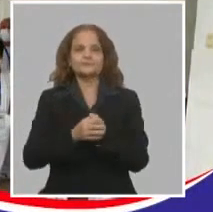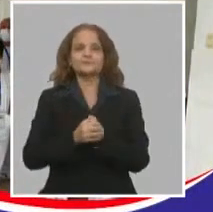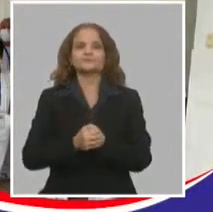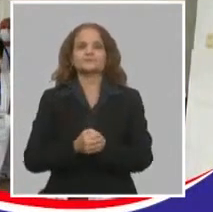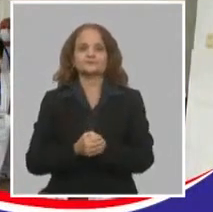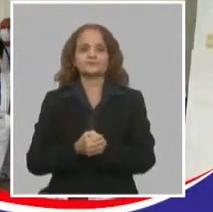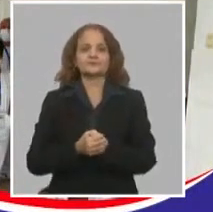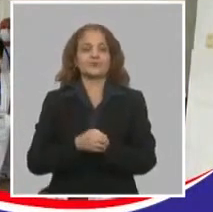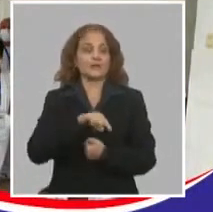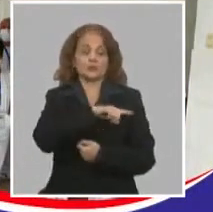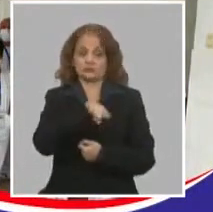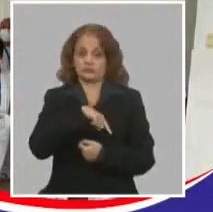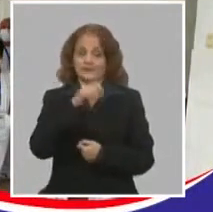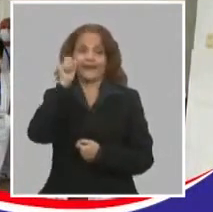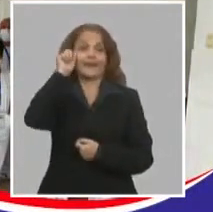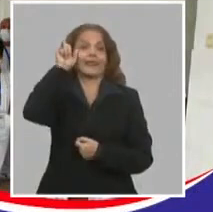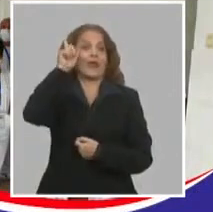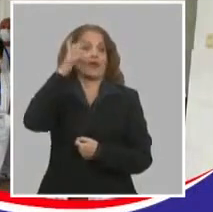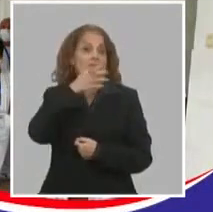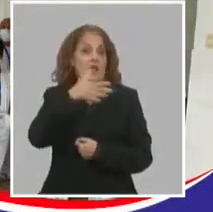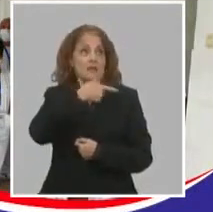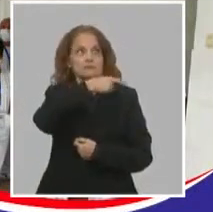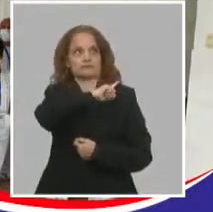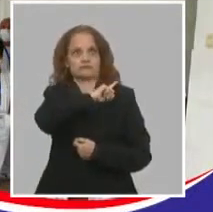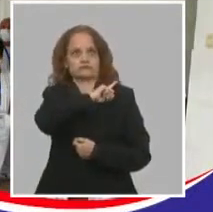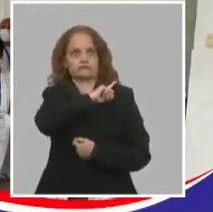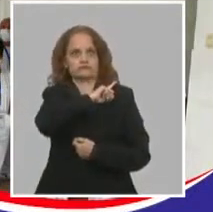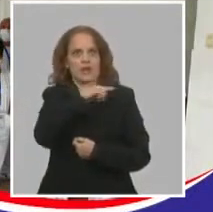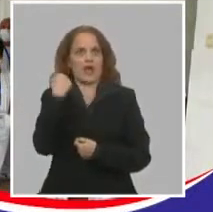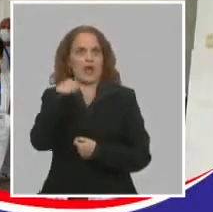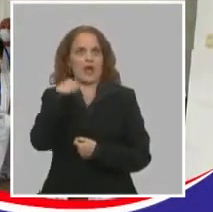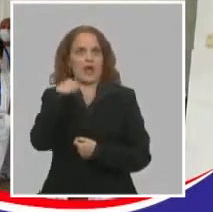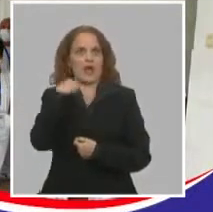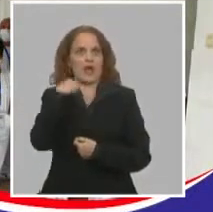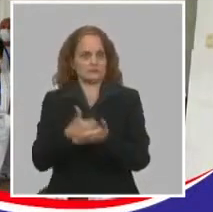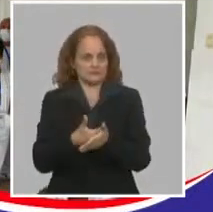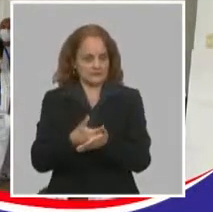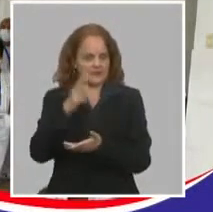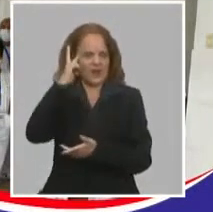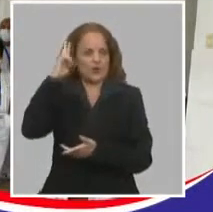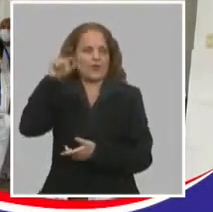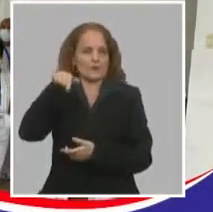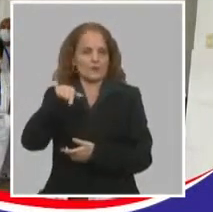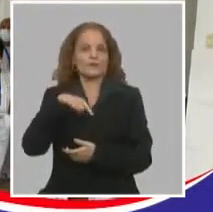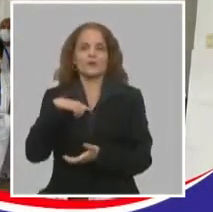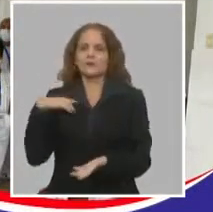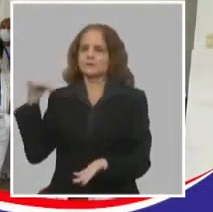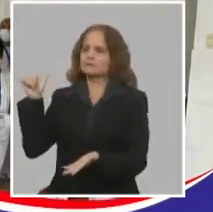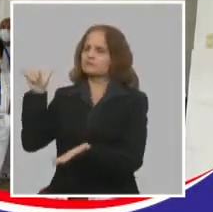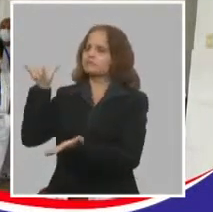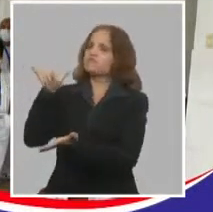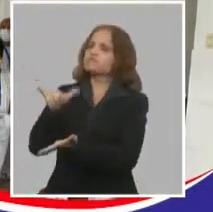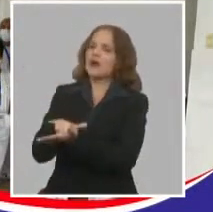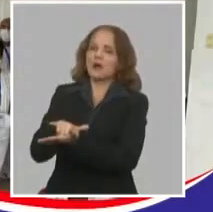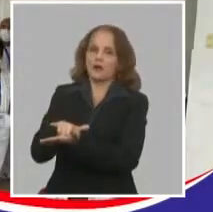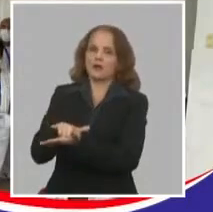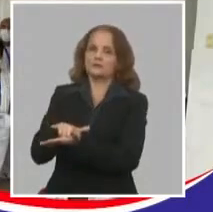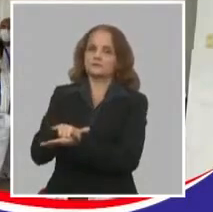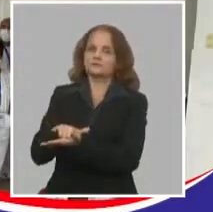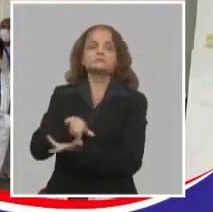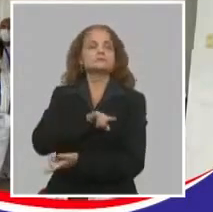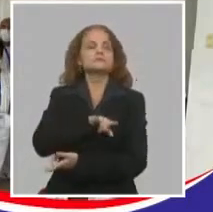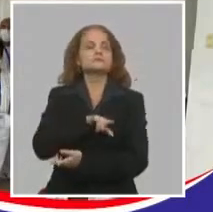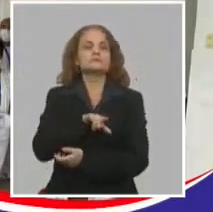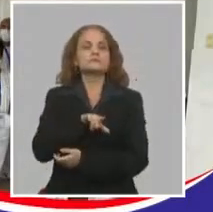y que fue una idea brillante de Fidel, como dije, la Escuela Latinoamericana de Ciencias Médicas. Cuando llegamos allá, pedimos, el doctor Delgado me